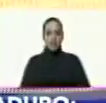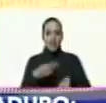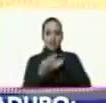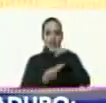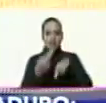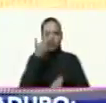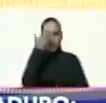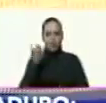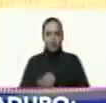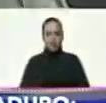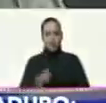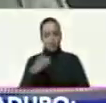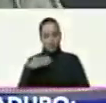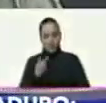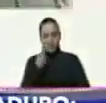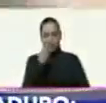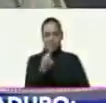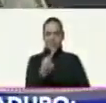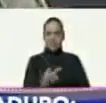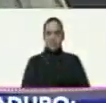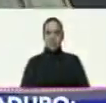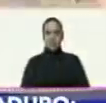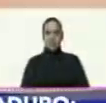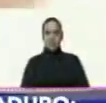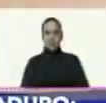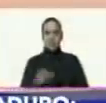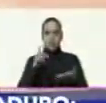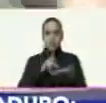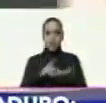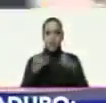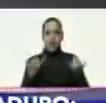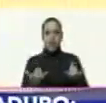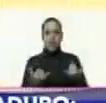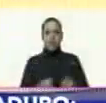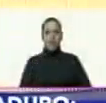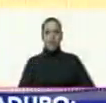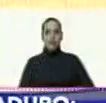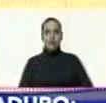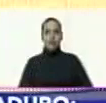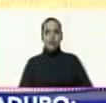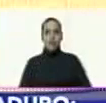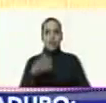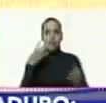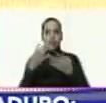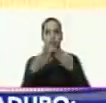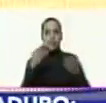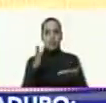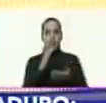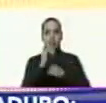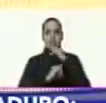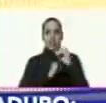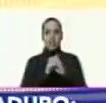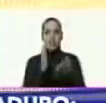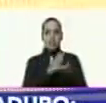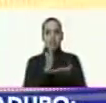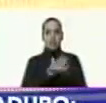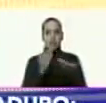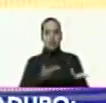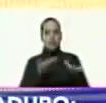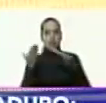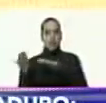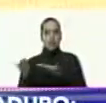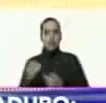¿pudieras tú referirnos tu presencia aquí en la FILBEN, por favor? Y este libro que me estás regalando, de